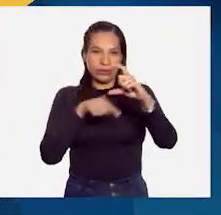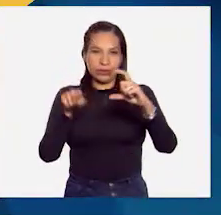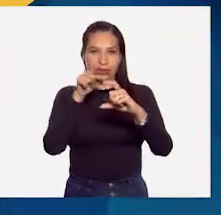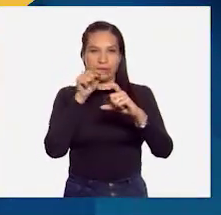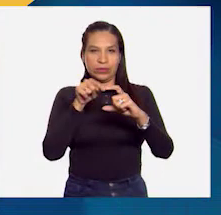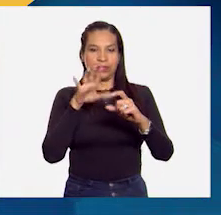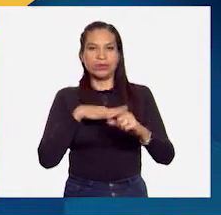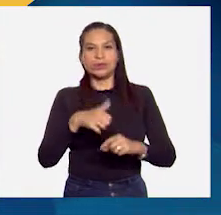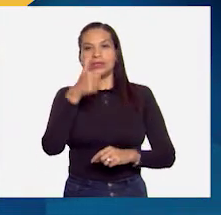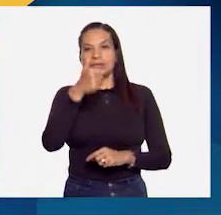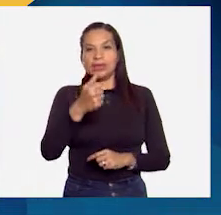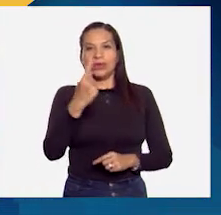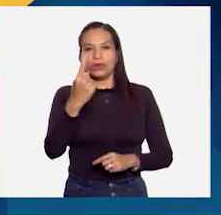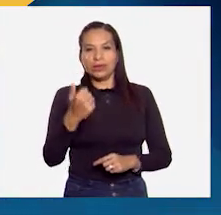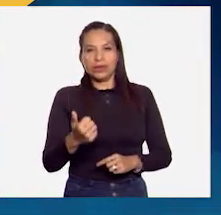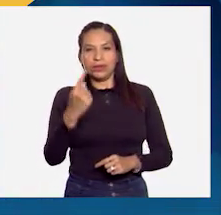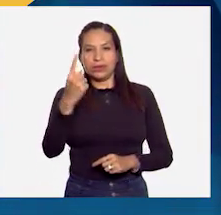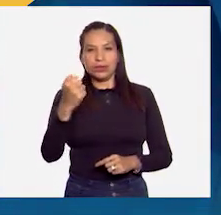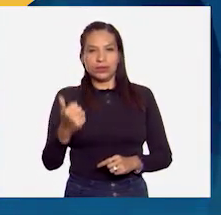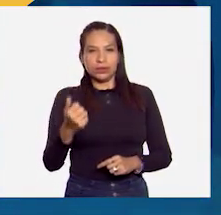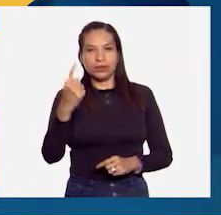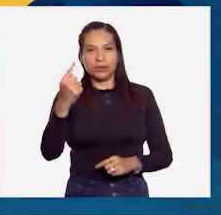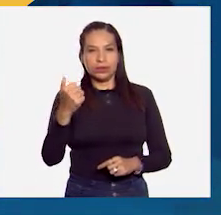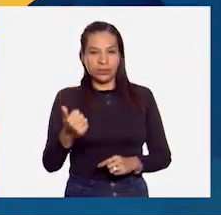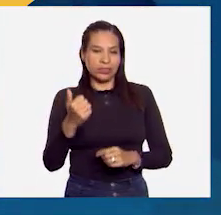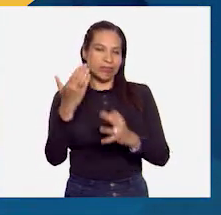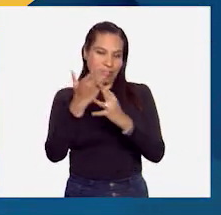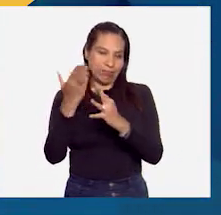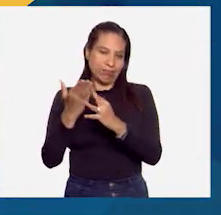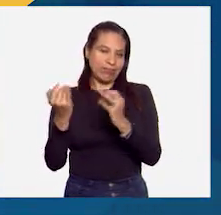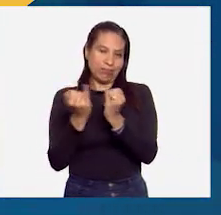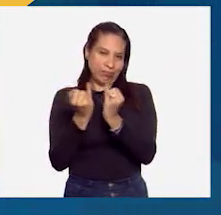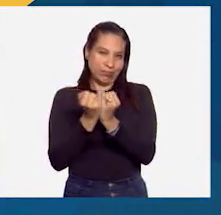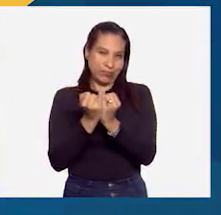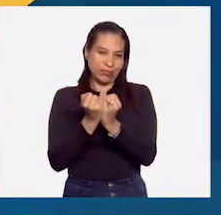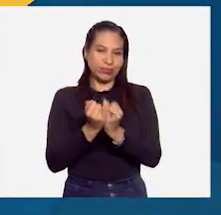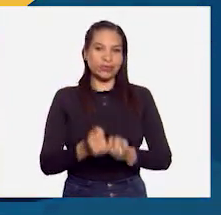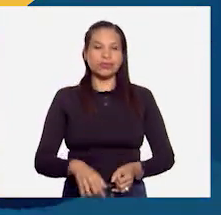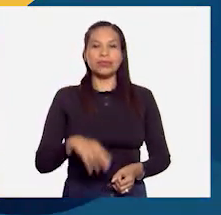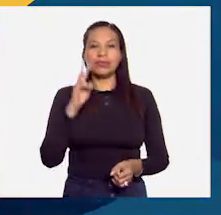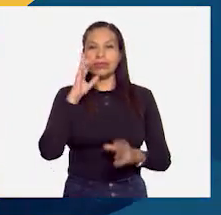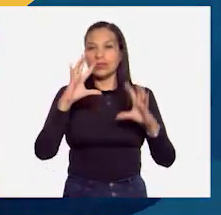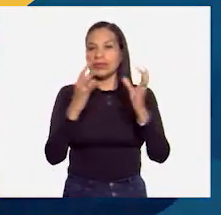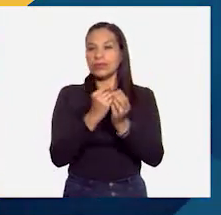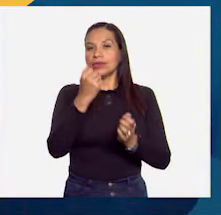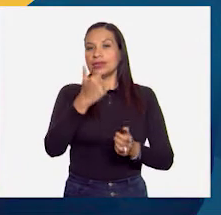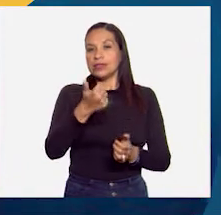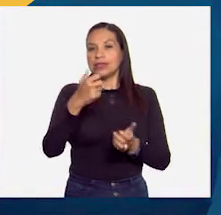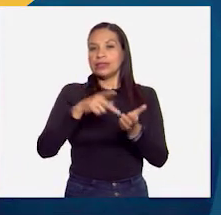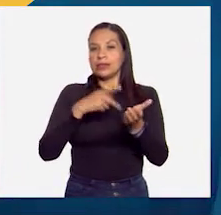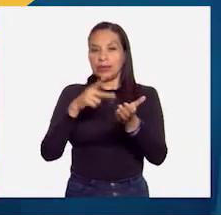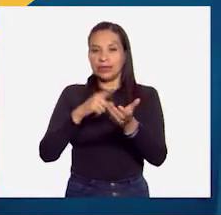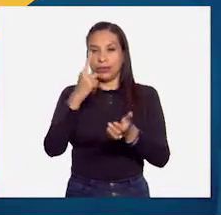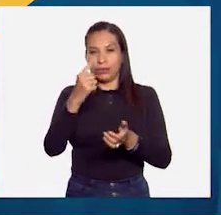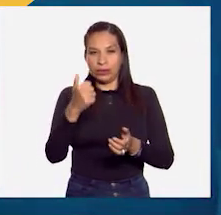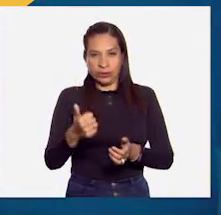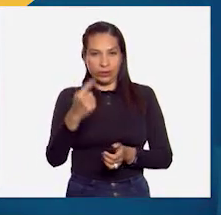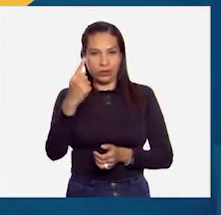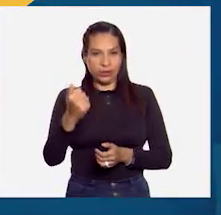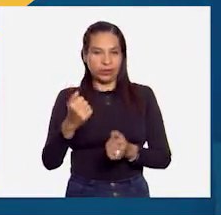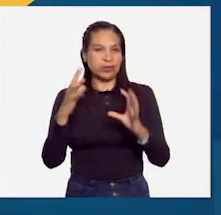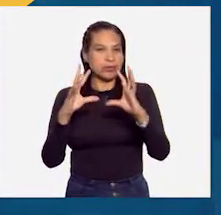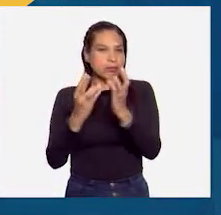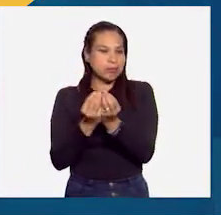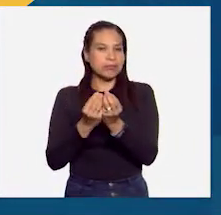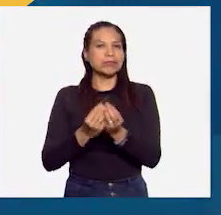a 6 sextos y lo dividí en 6 partes iguales. Si sumamos 6 veces 1 sexto, es